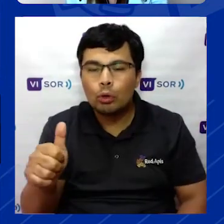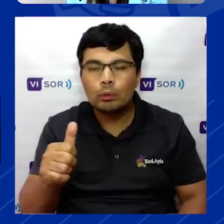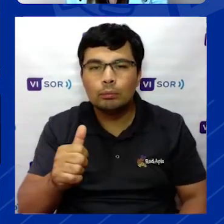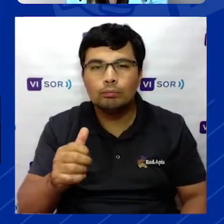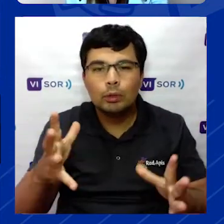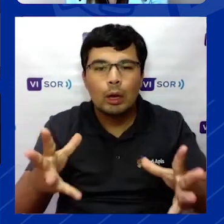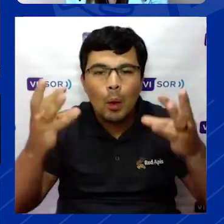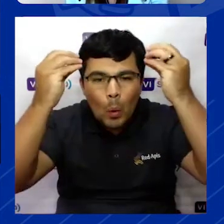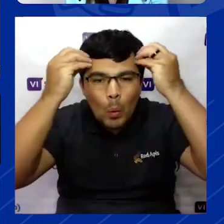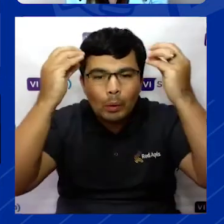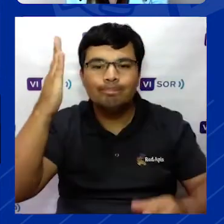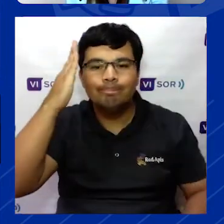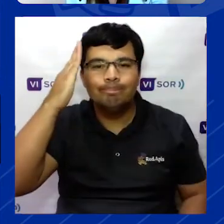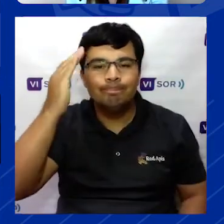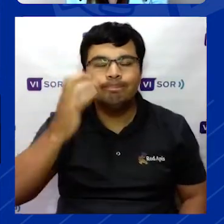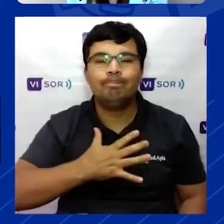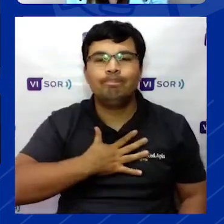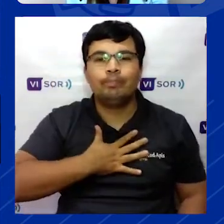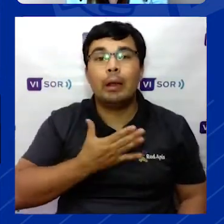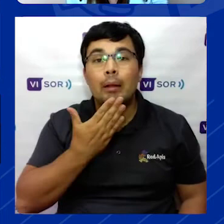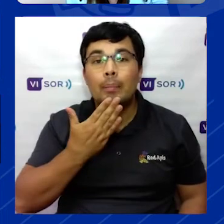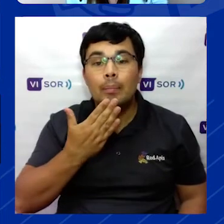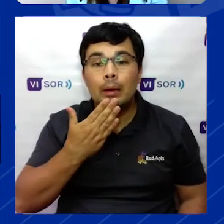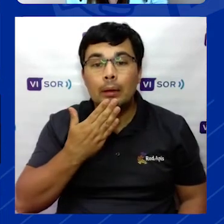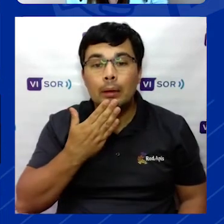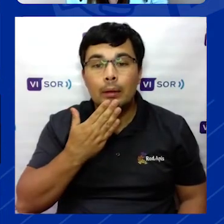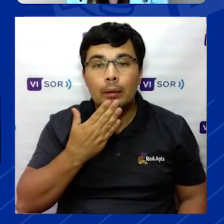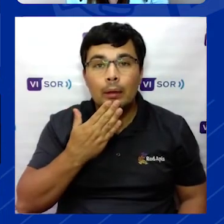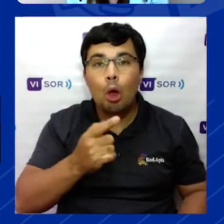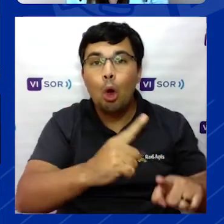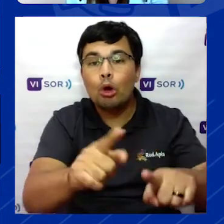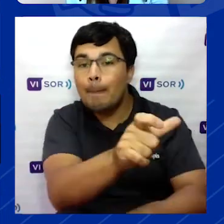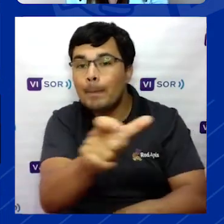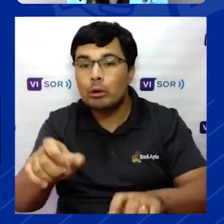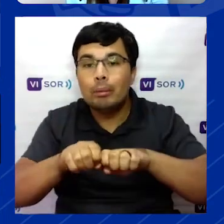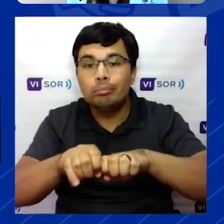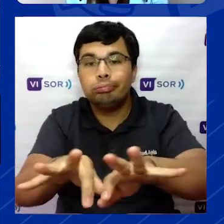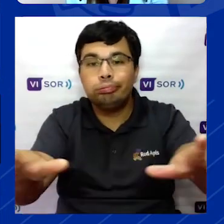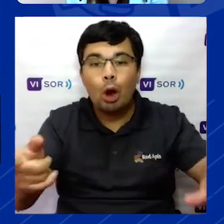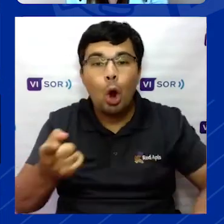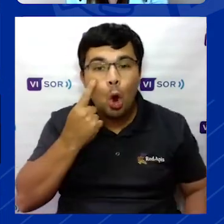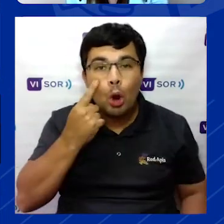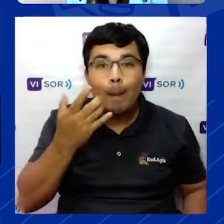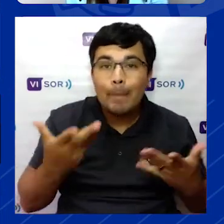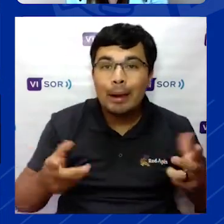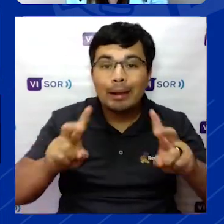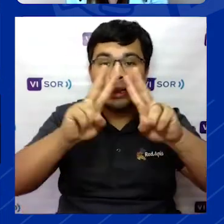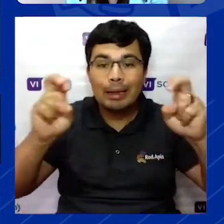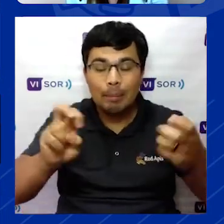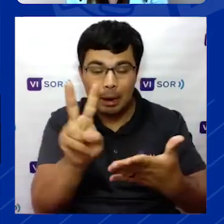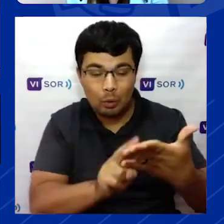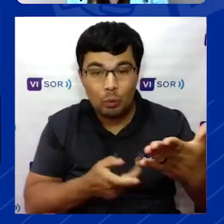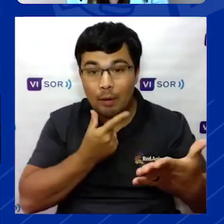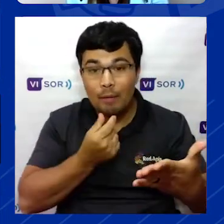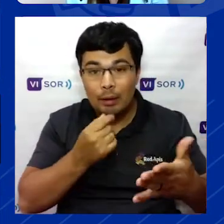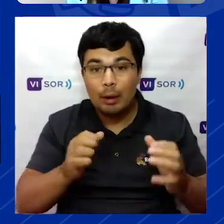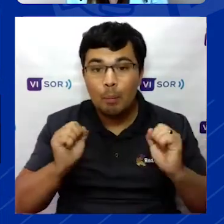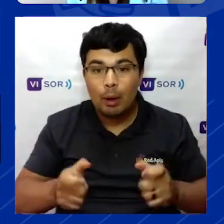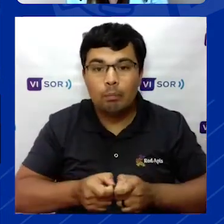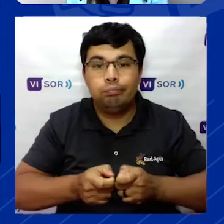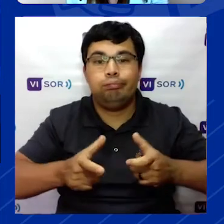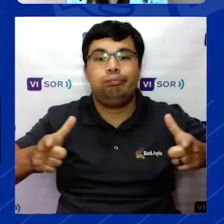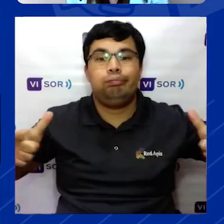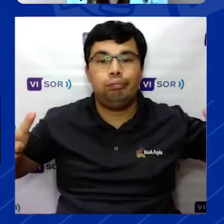algo y que también lo puedan dar a conocer a más personas para que este tema de la lectura fácil se vaya expandiendo y dándose a